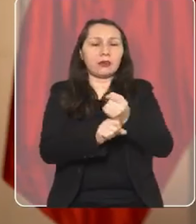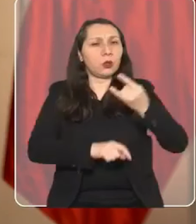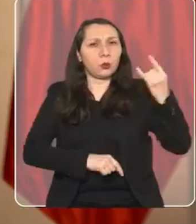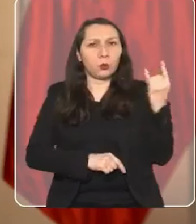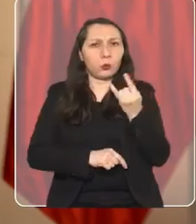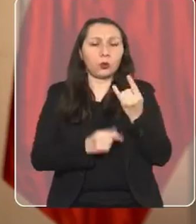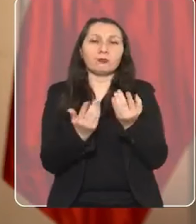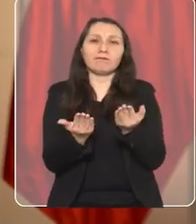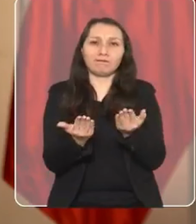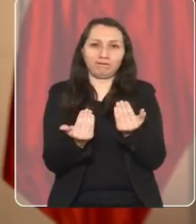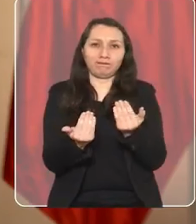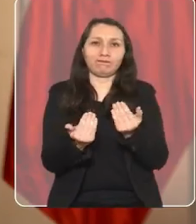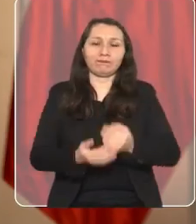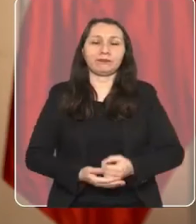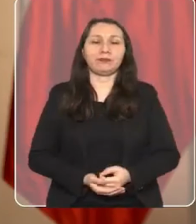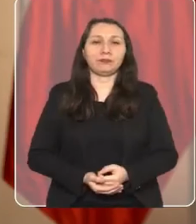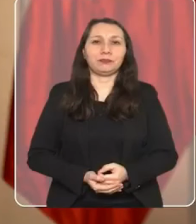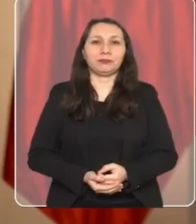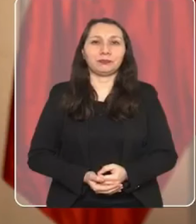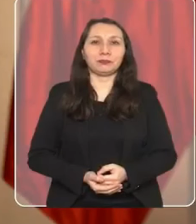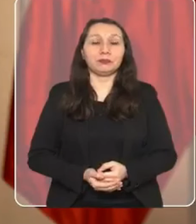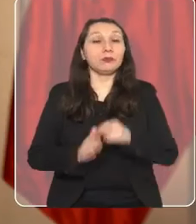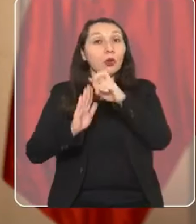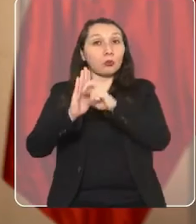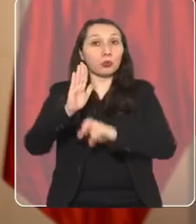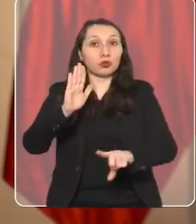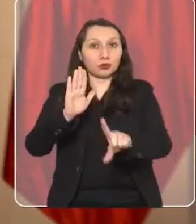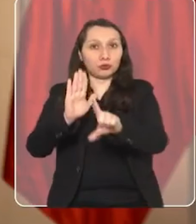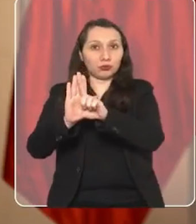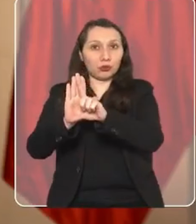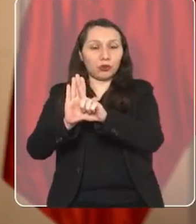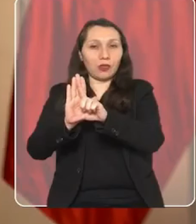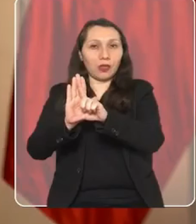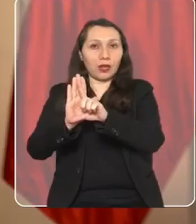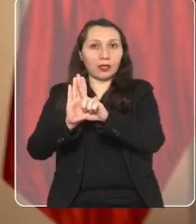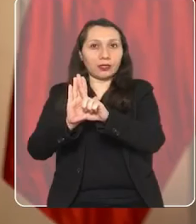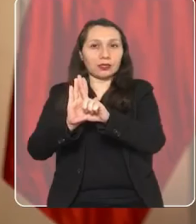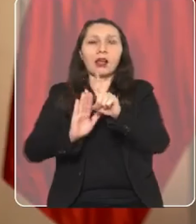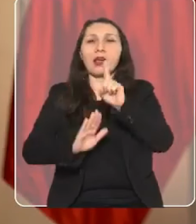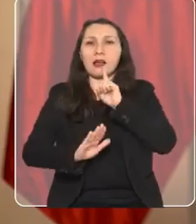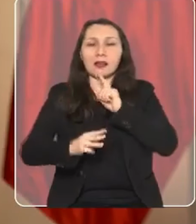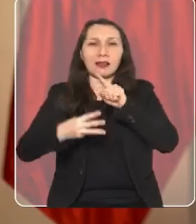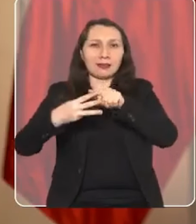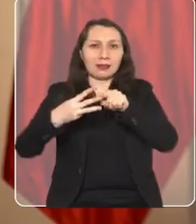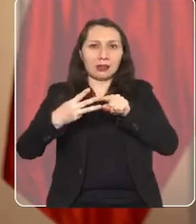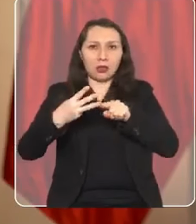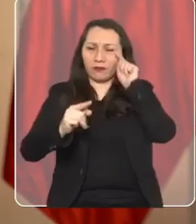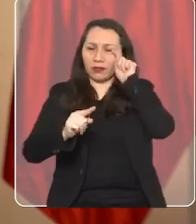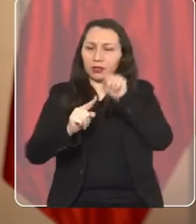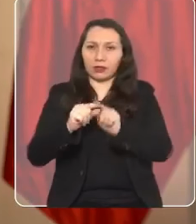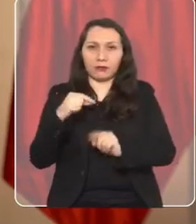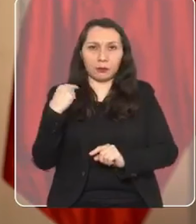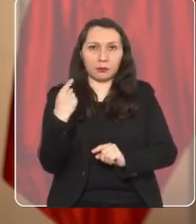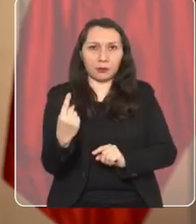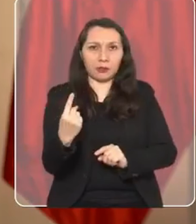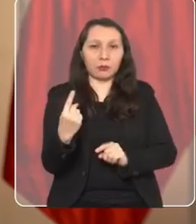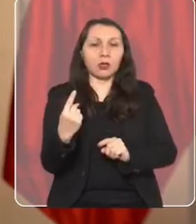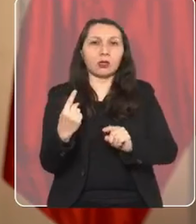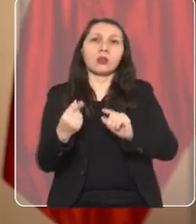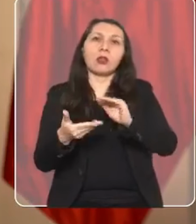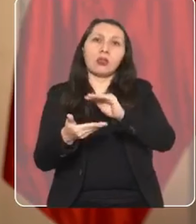urgente y necesaria el proyecto de ley tiene tres objetivos uno